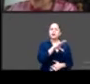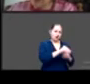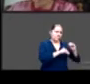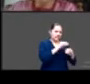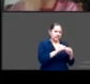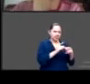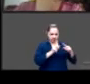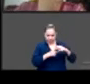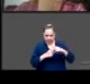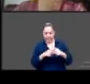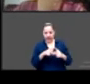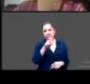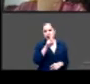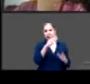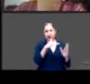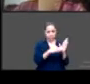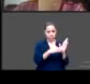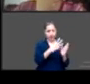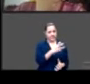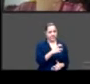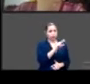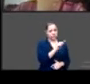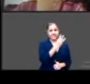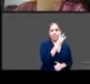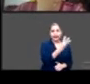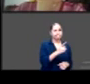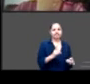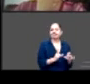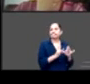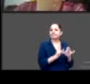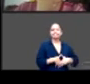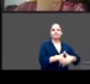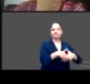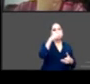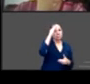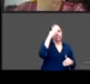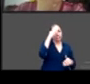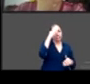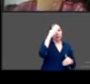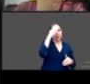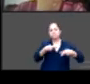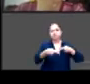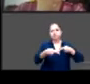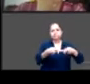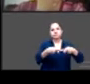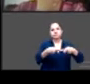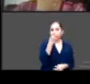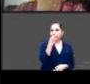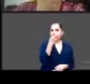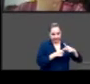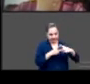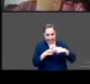.803 embarazos no deseados y no planeados y me estoy refiriendo únicamente aquí a los